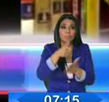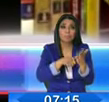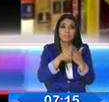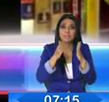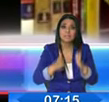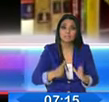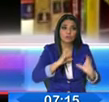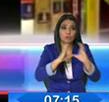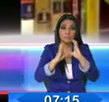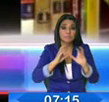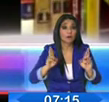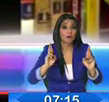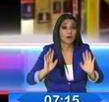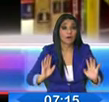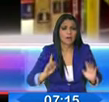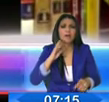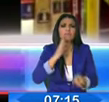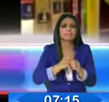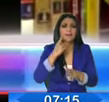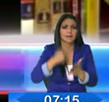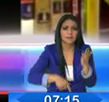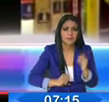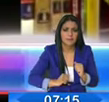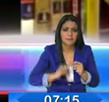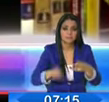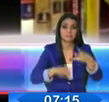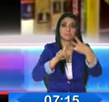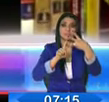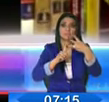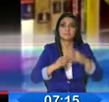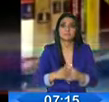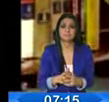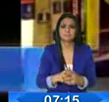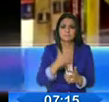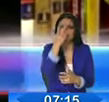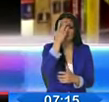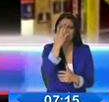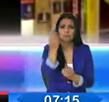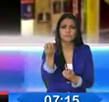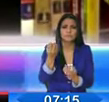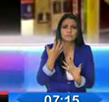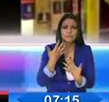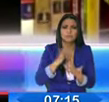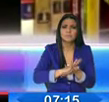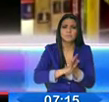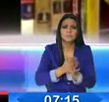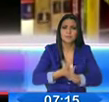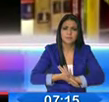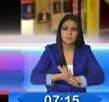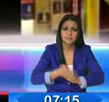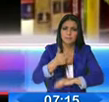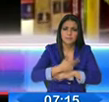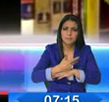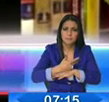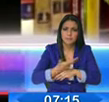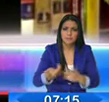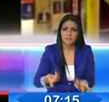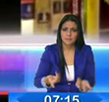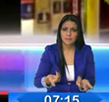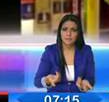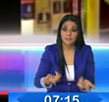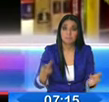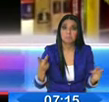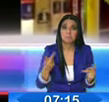cuales conversaba y con qué fines el cero porque no se me comunicó de su existencia y más grave